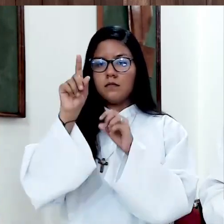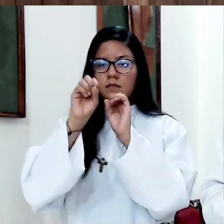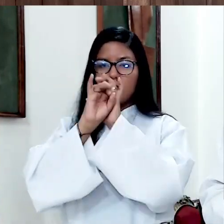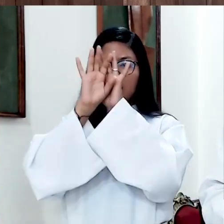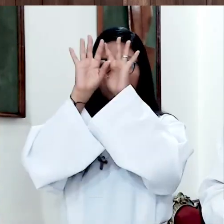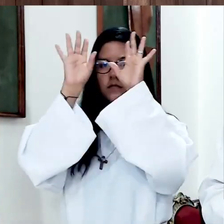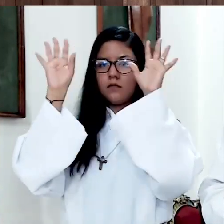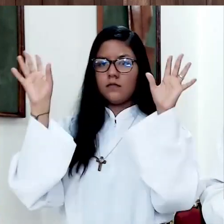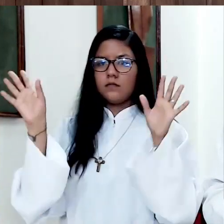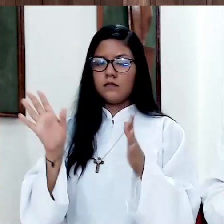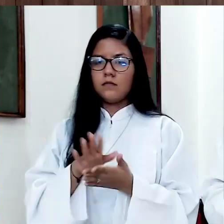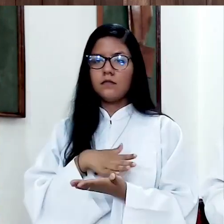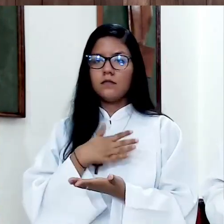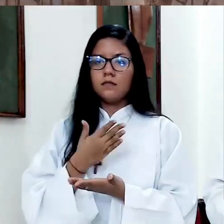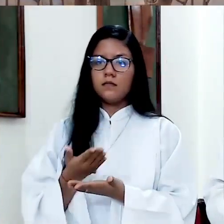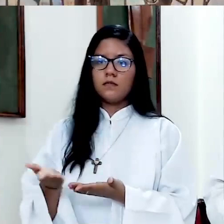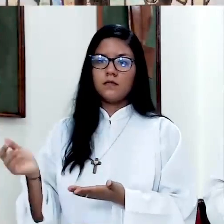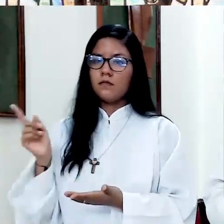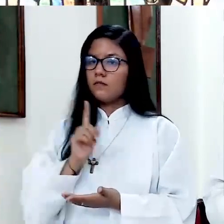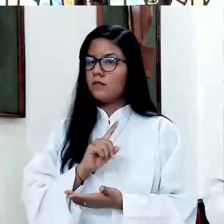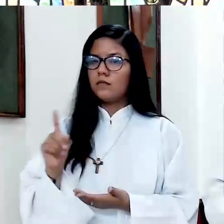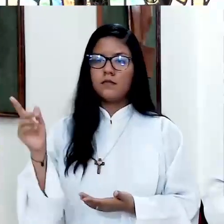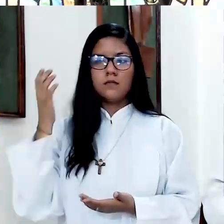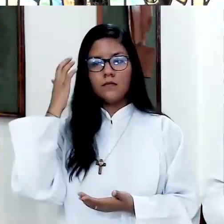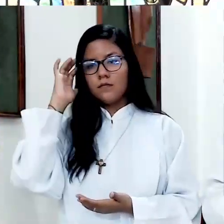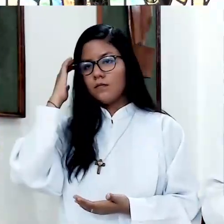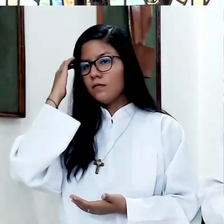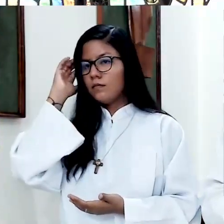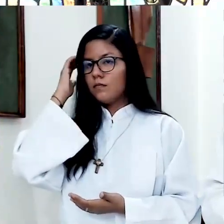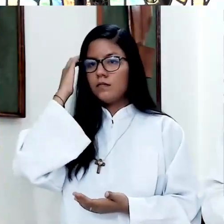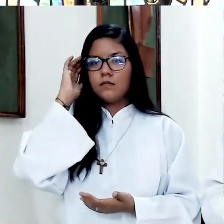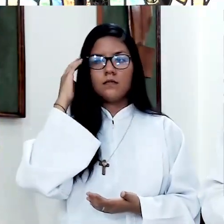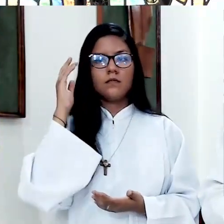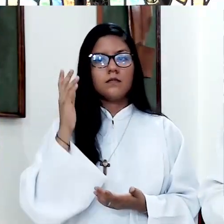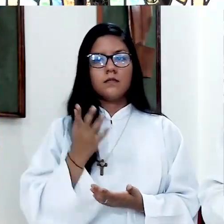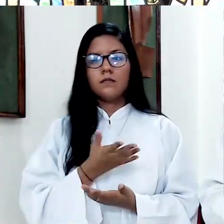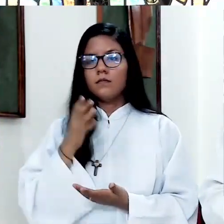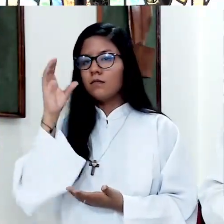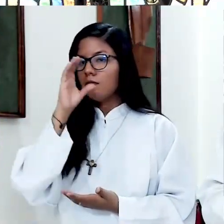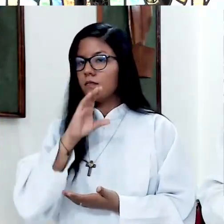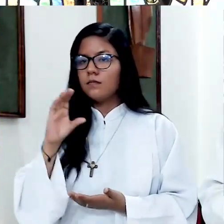no se preocupan porque están en mis